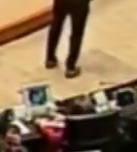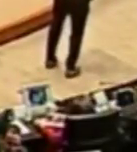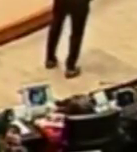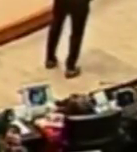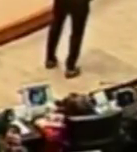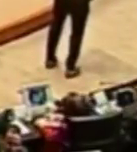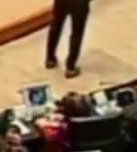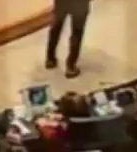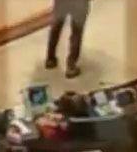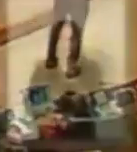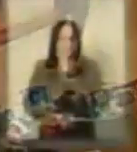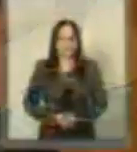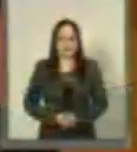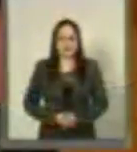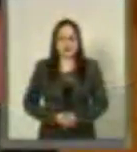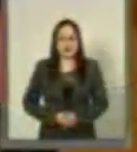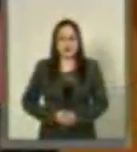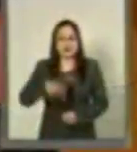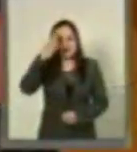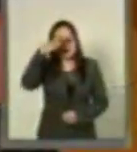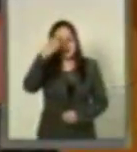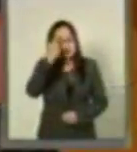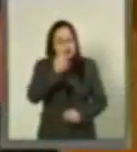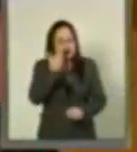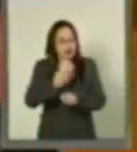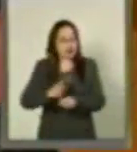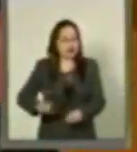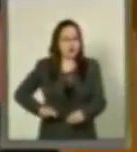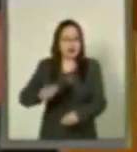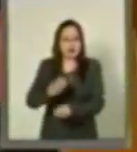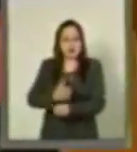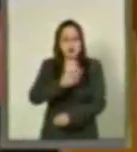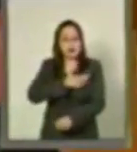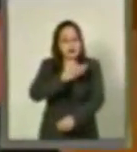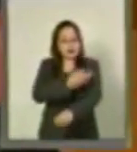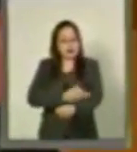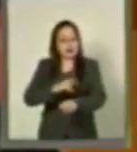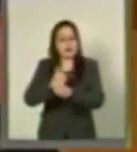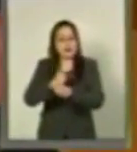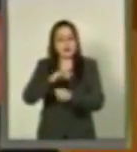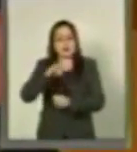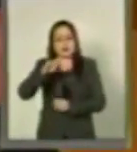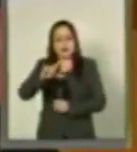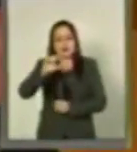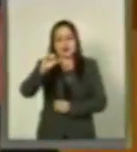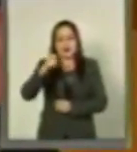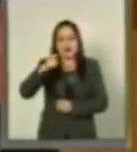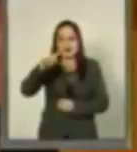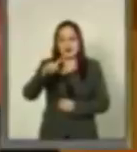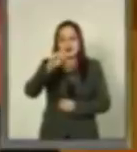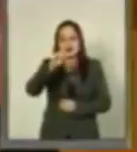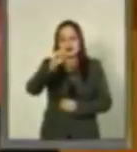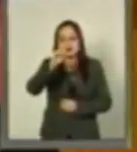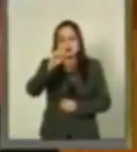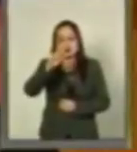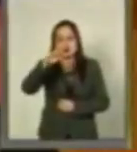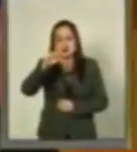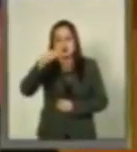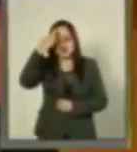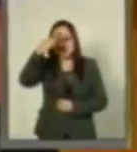Buenas tardes, señor secretario de Gobernación, licenciado Miguel Ángel Osorio Chong.